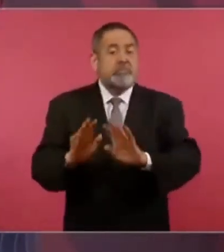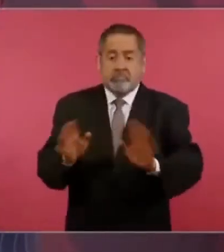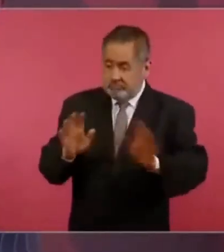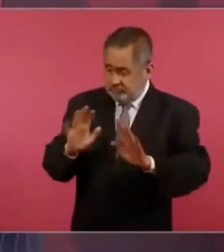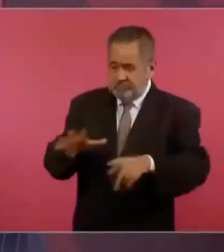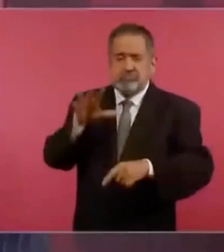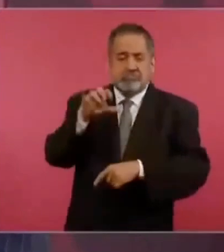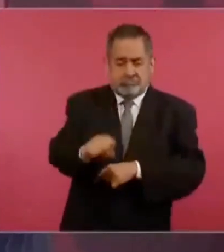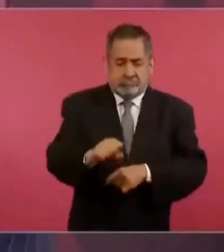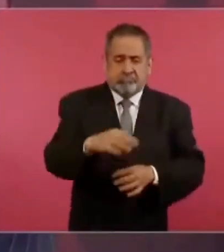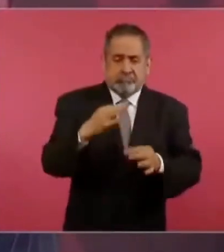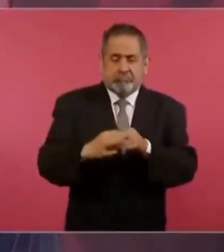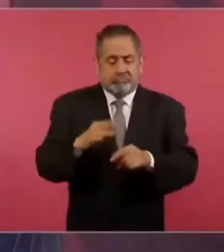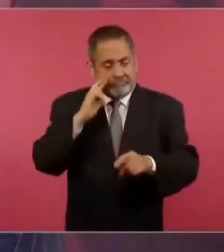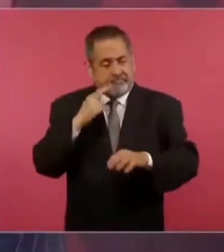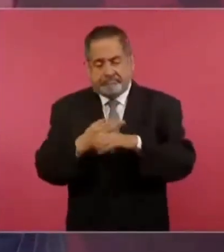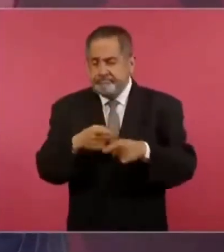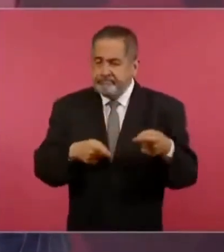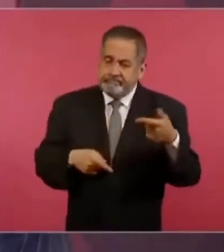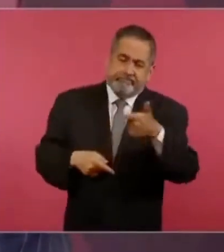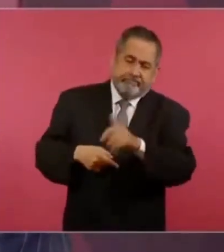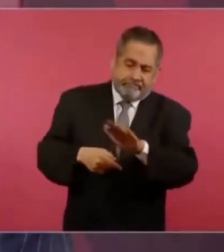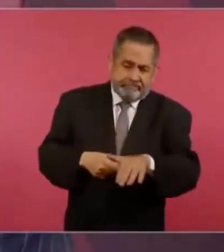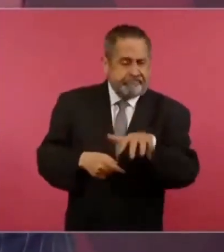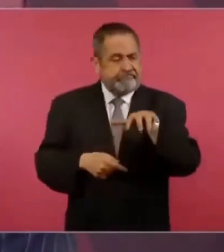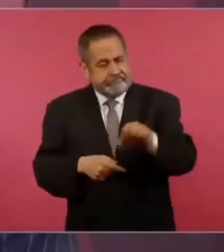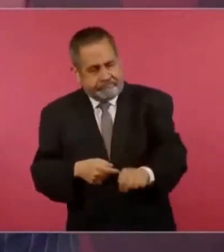detuvo al responsable.